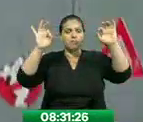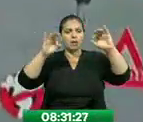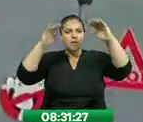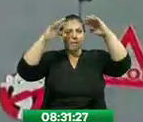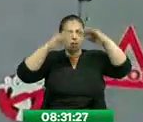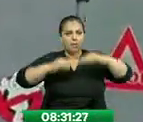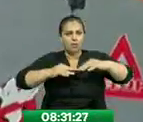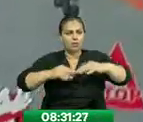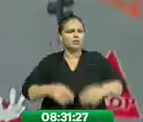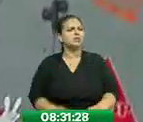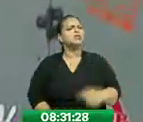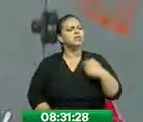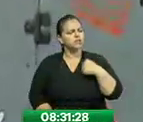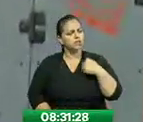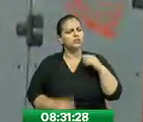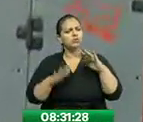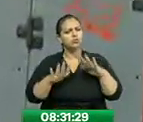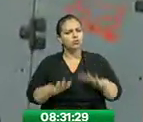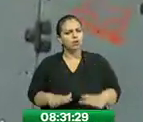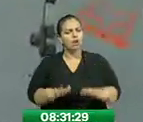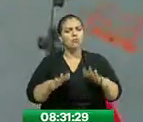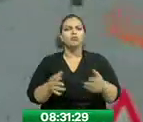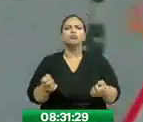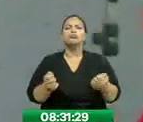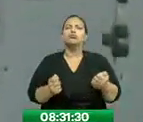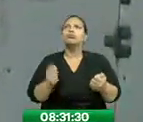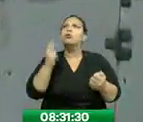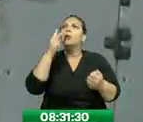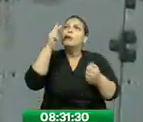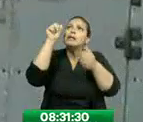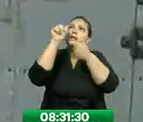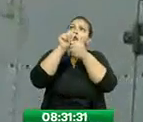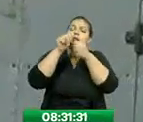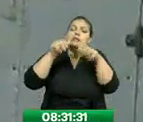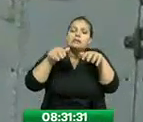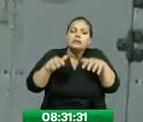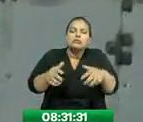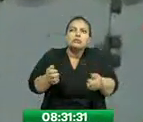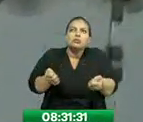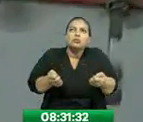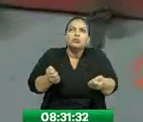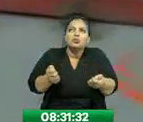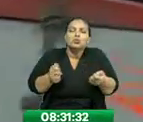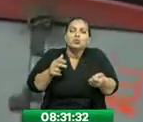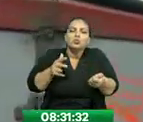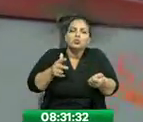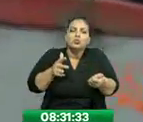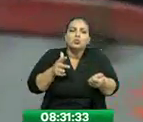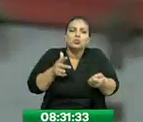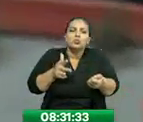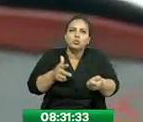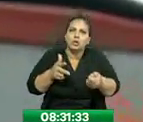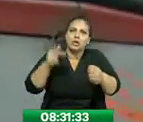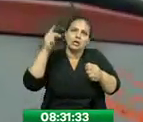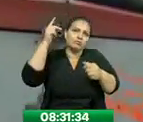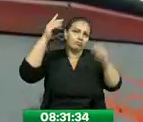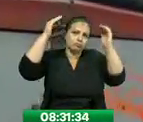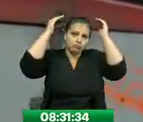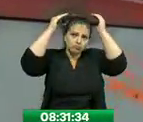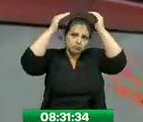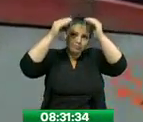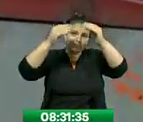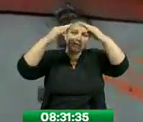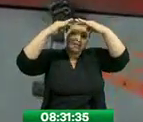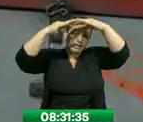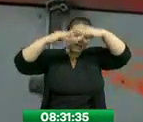precaución, pero imagínense, a veces uno ya se les van jalando. Dice que ya han tenido precaución aquí y sería de eso